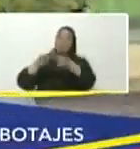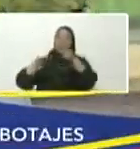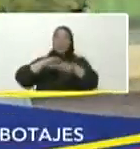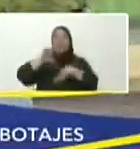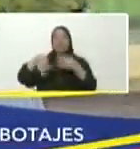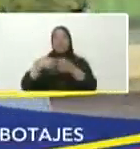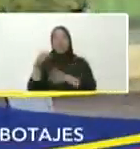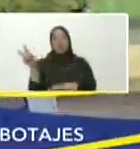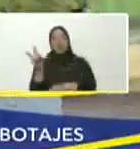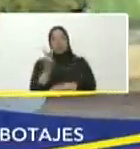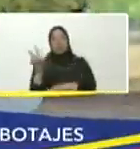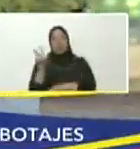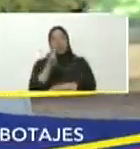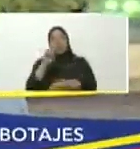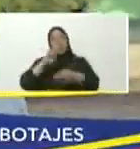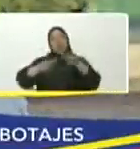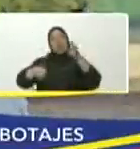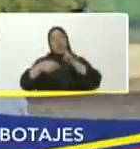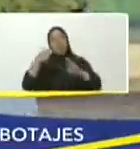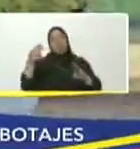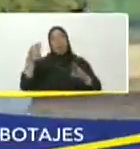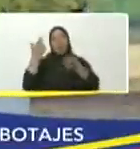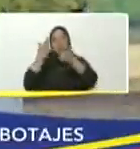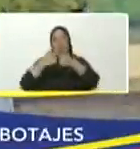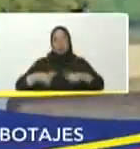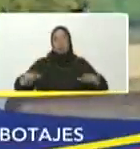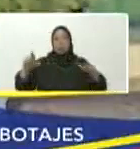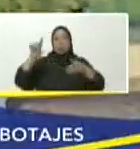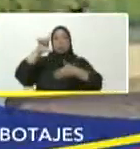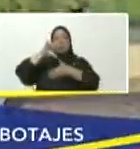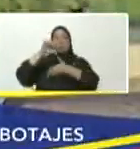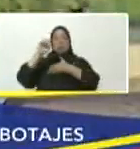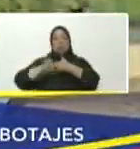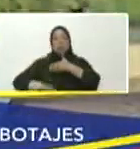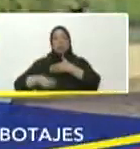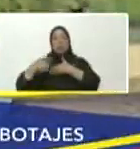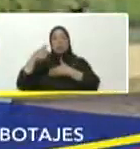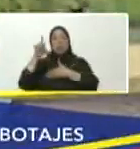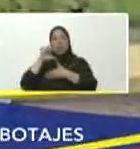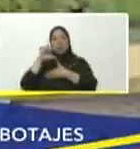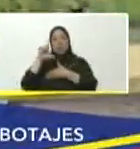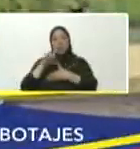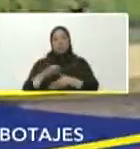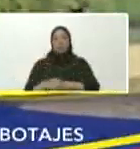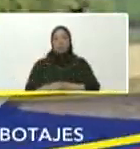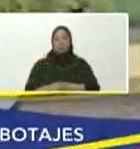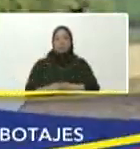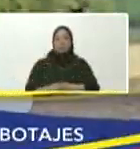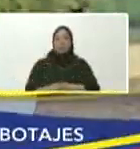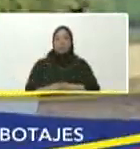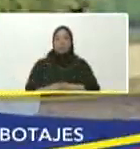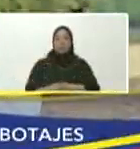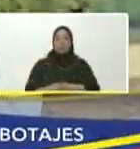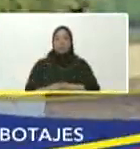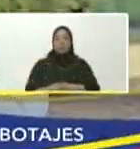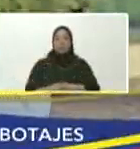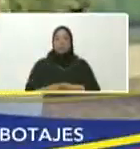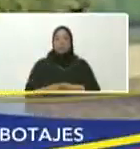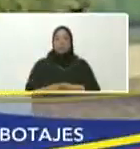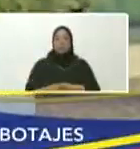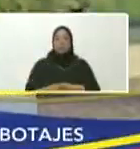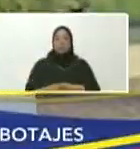venezuela en la paz de suramérica en la paz de todo el continente para allá